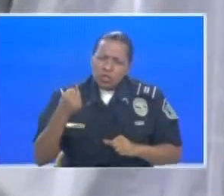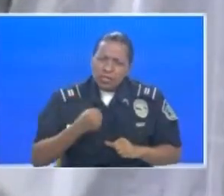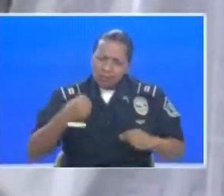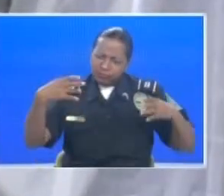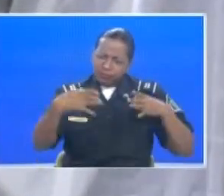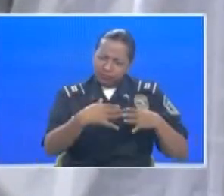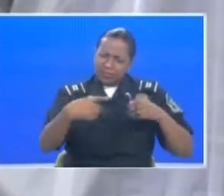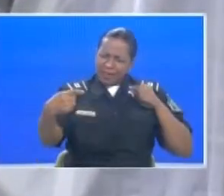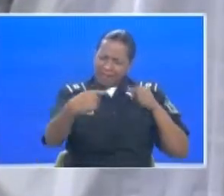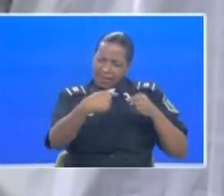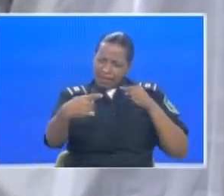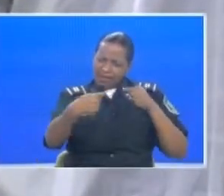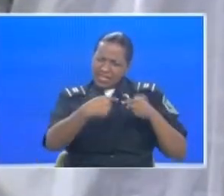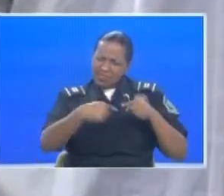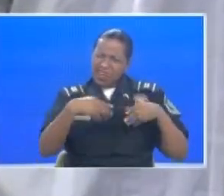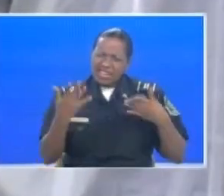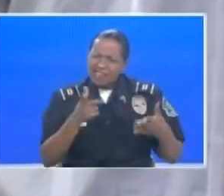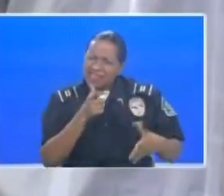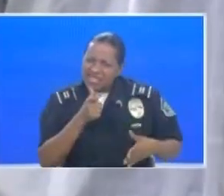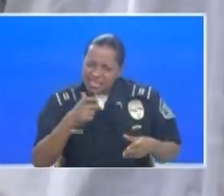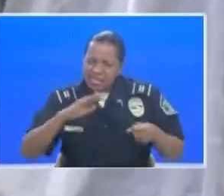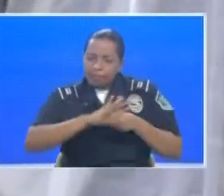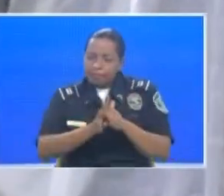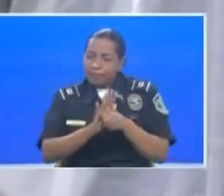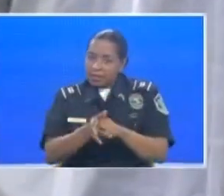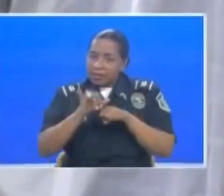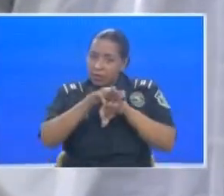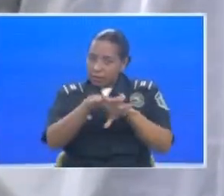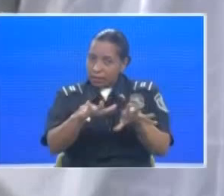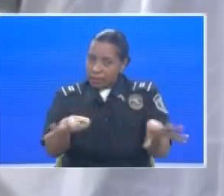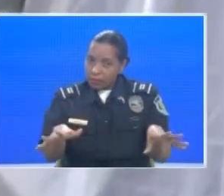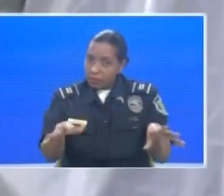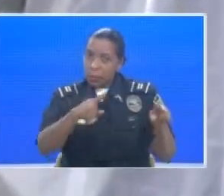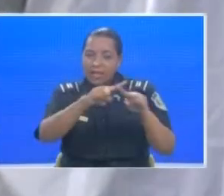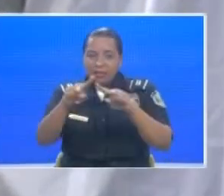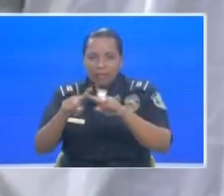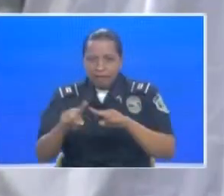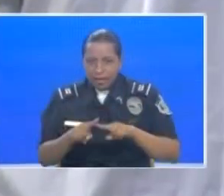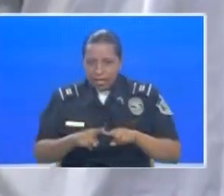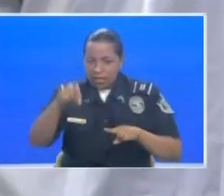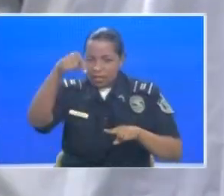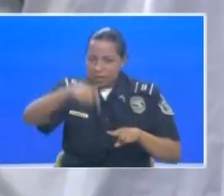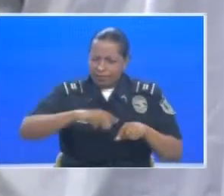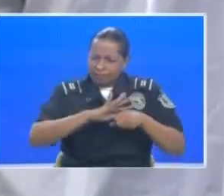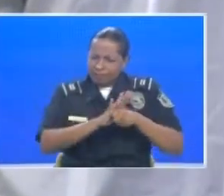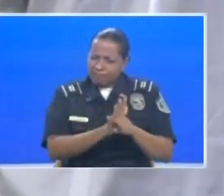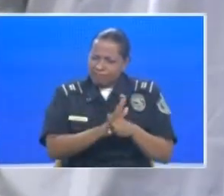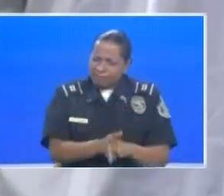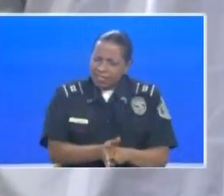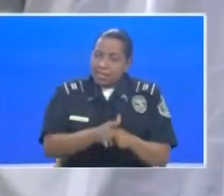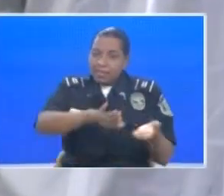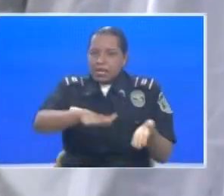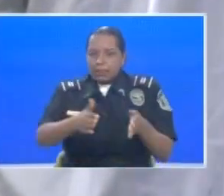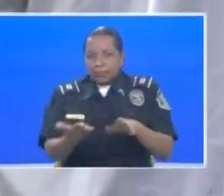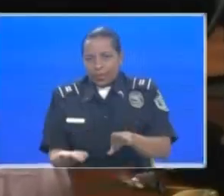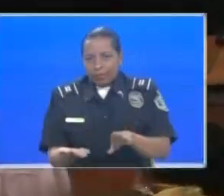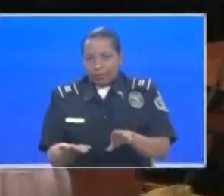enemigo es invisible y eso es lo que la hace muy diferente y eso es lo que hace este virus un virus de la muerte.